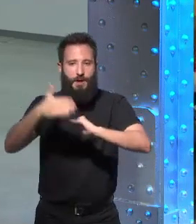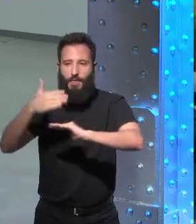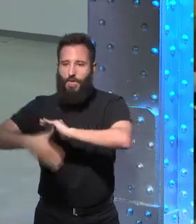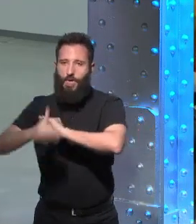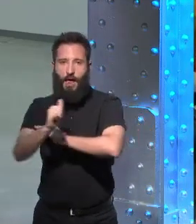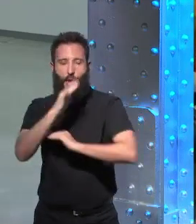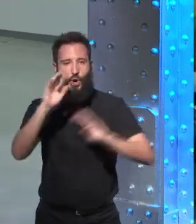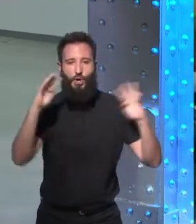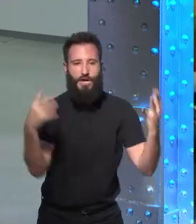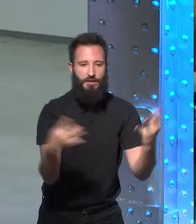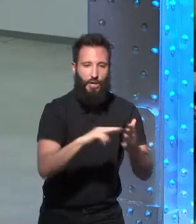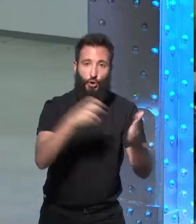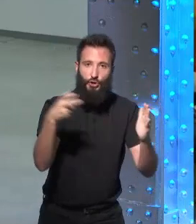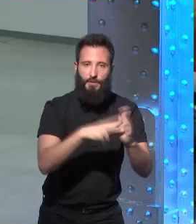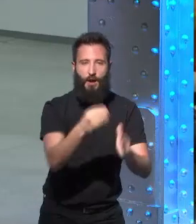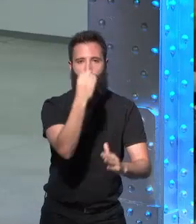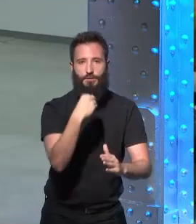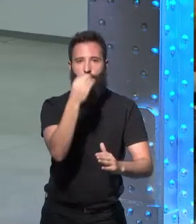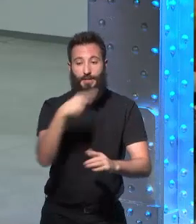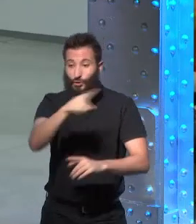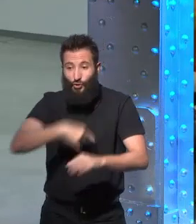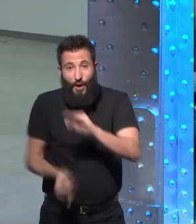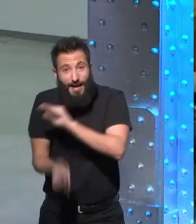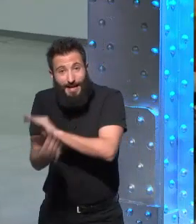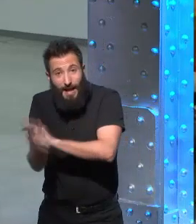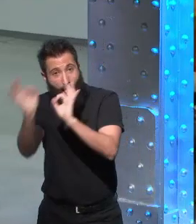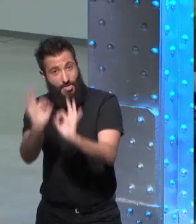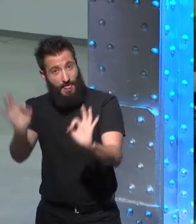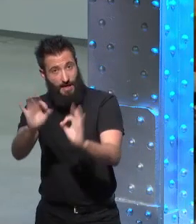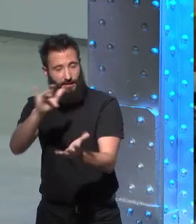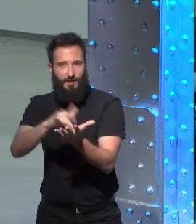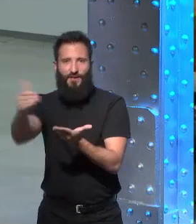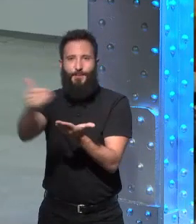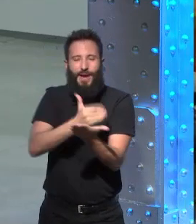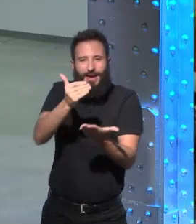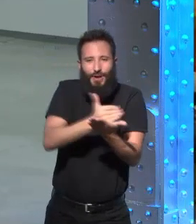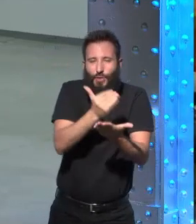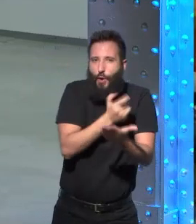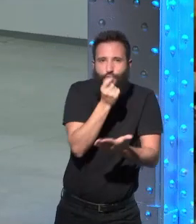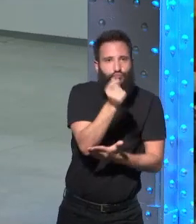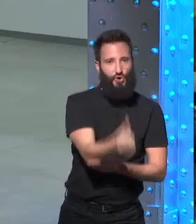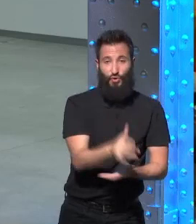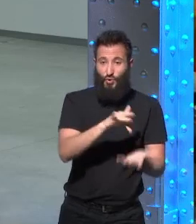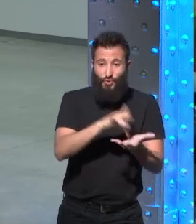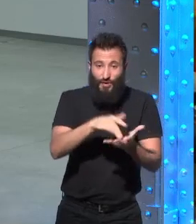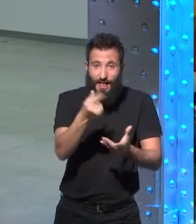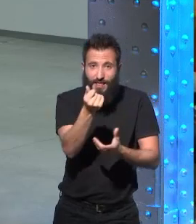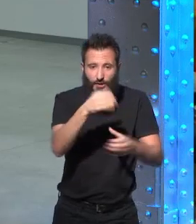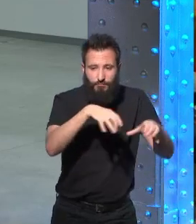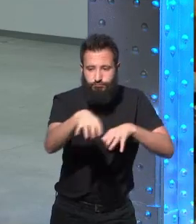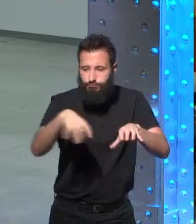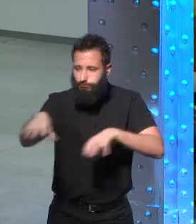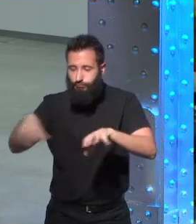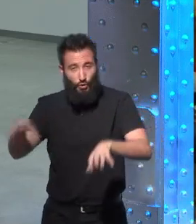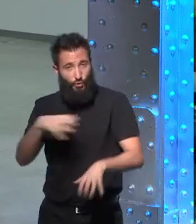consumir tecnología, pero no la generamos, el beneficio va a ser escaso. No vamos a poder repartir riqueza,